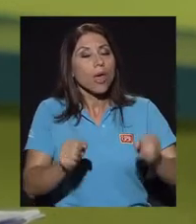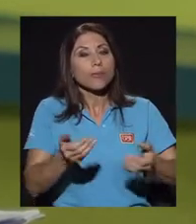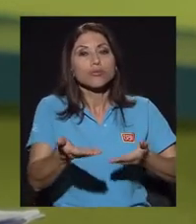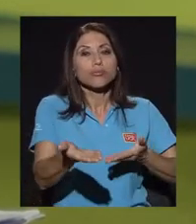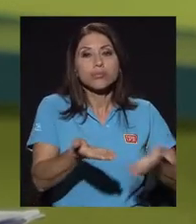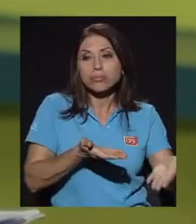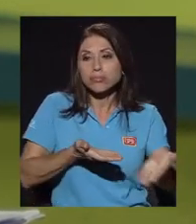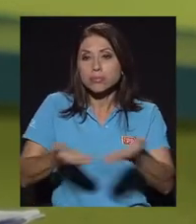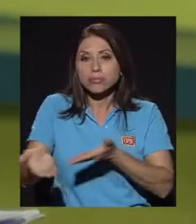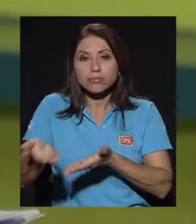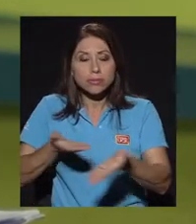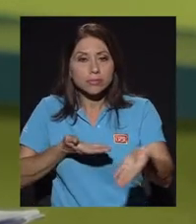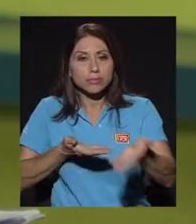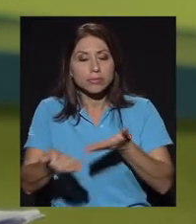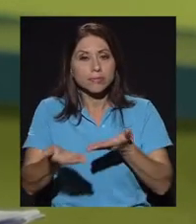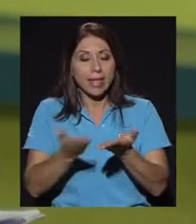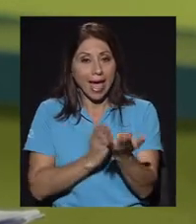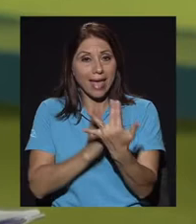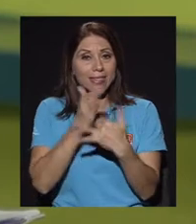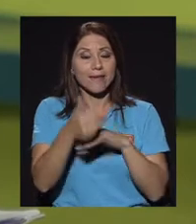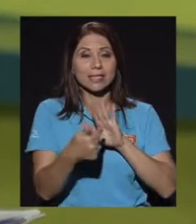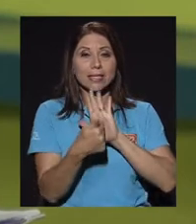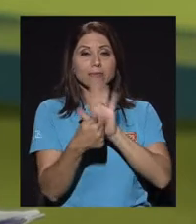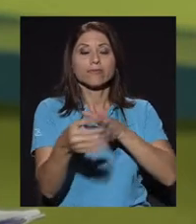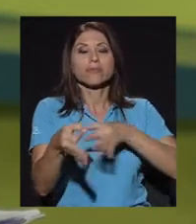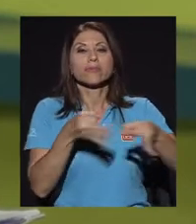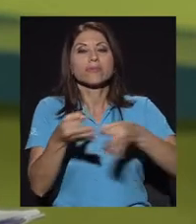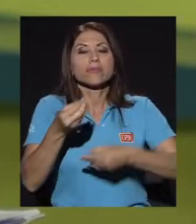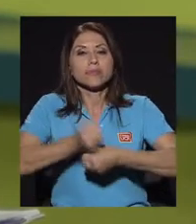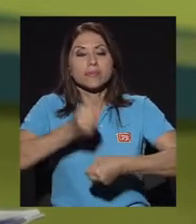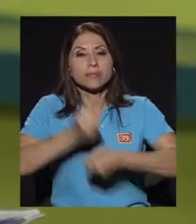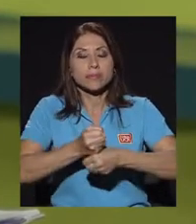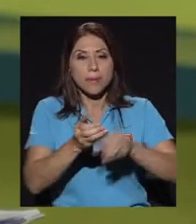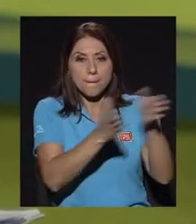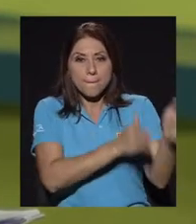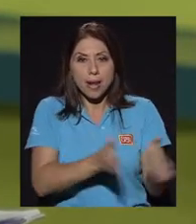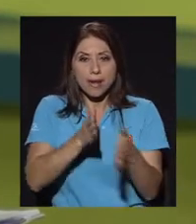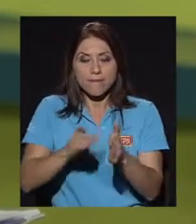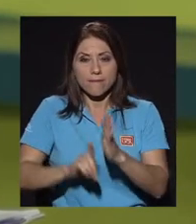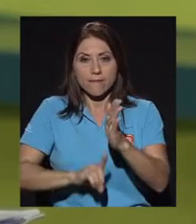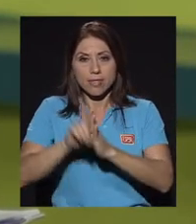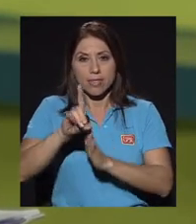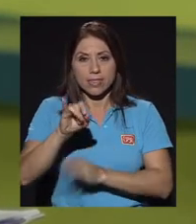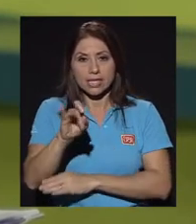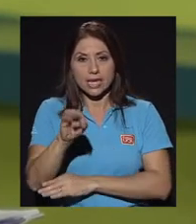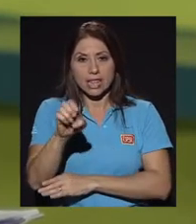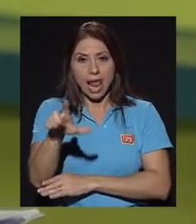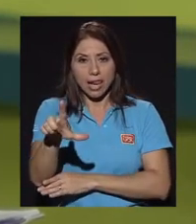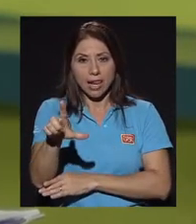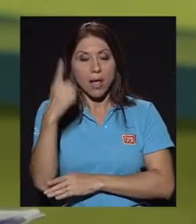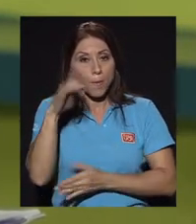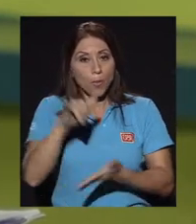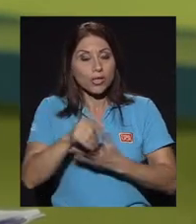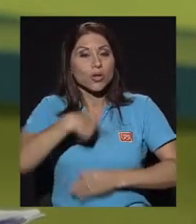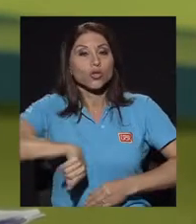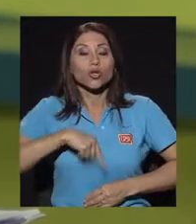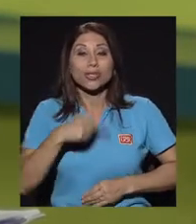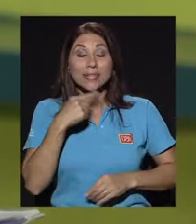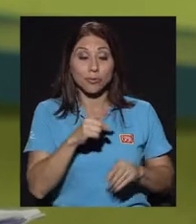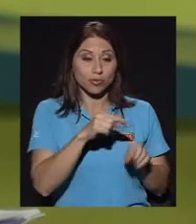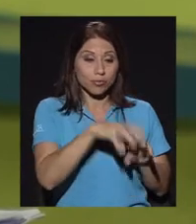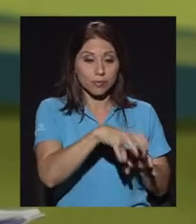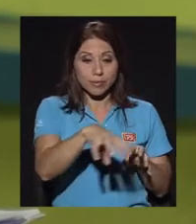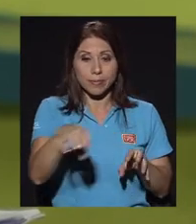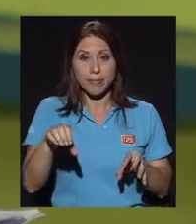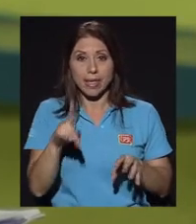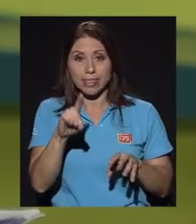bidireccional por medio de la rendición de cuentas y planificación de desarrollo distrital. Por eso también hablamos de la rendición de cuentas por distrito,